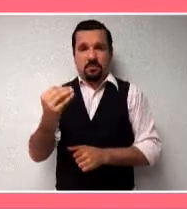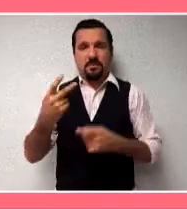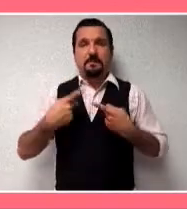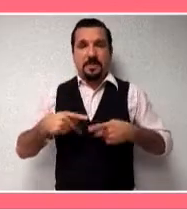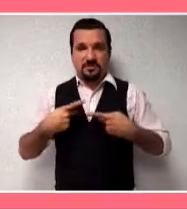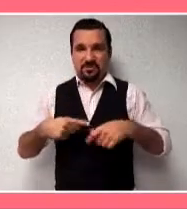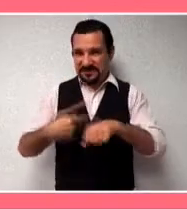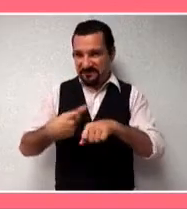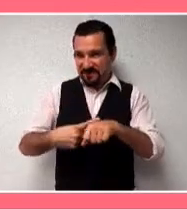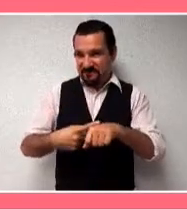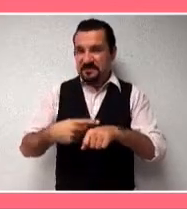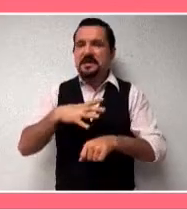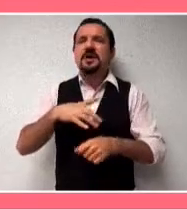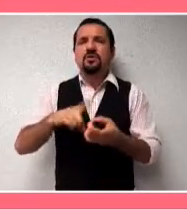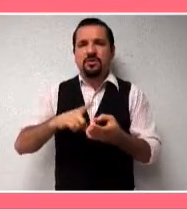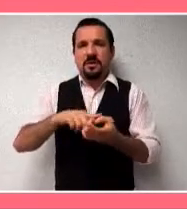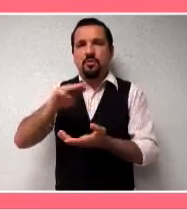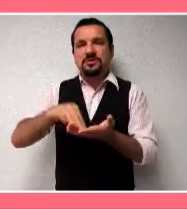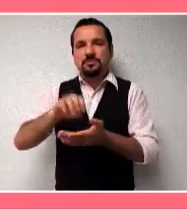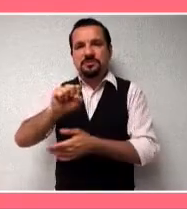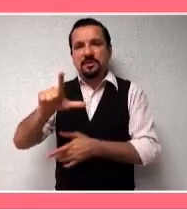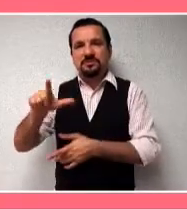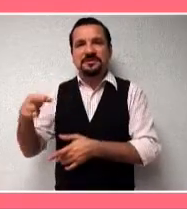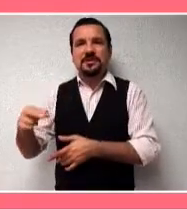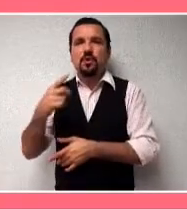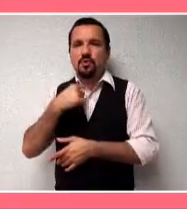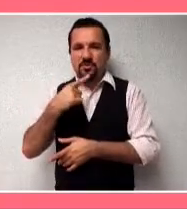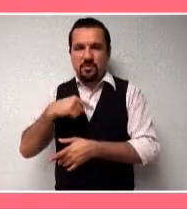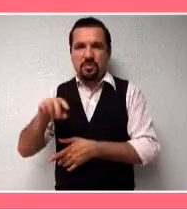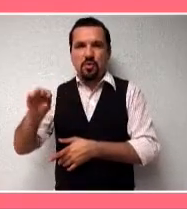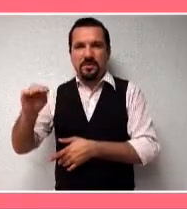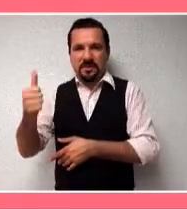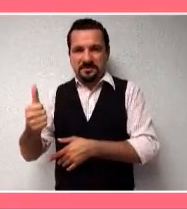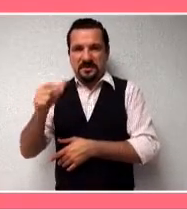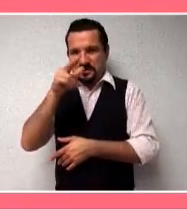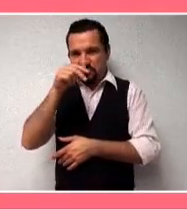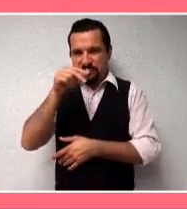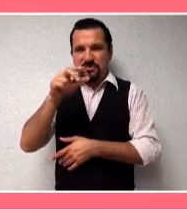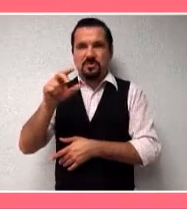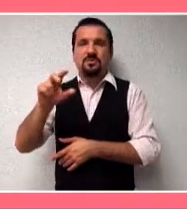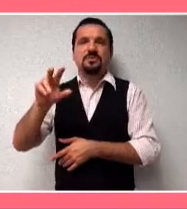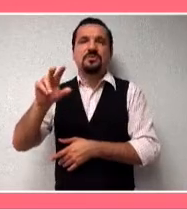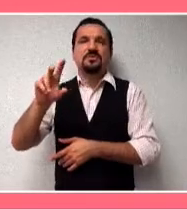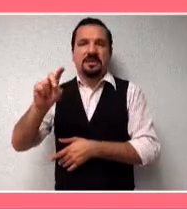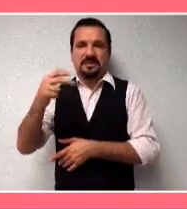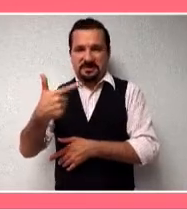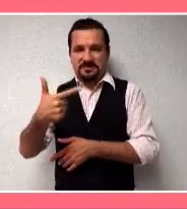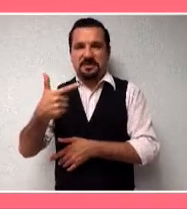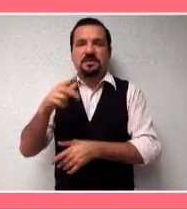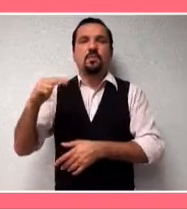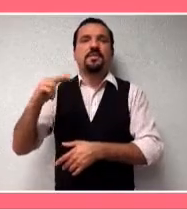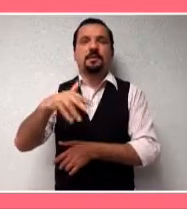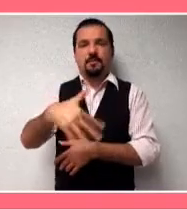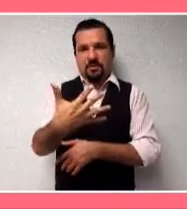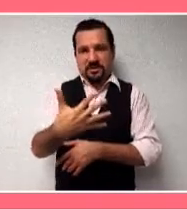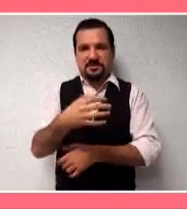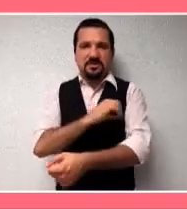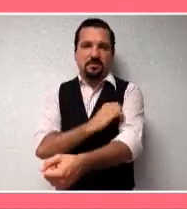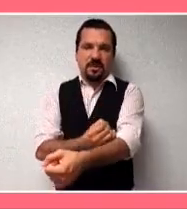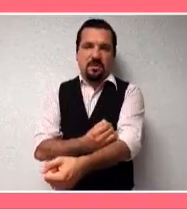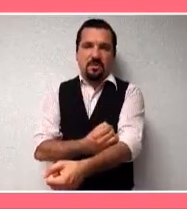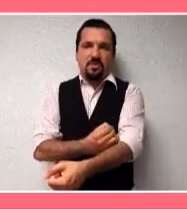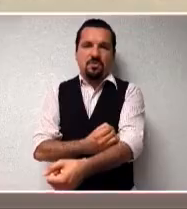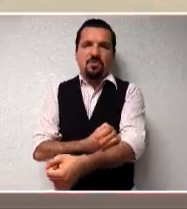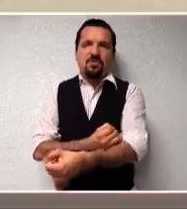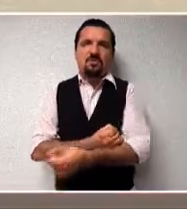luis río colorado 96 hermosillo 37 huatabampo 15 kgm 13 caborca y nogales